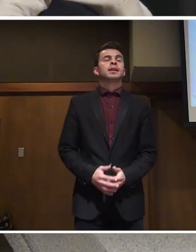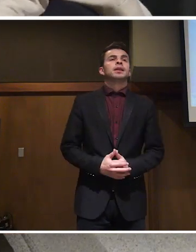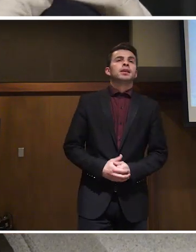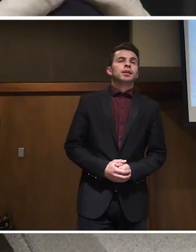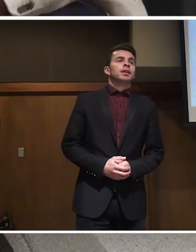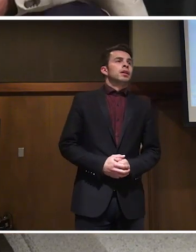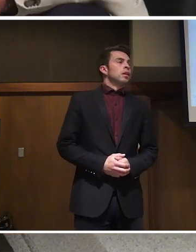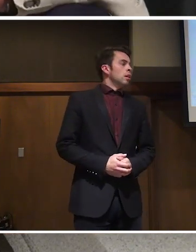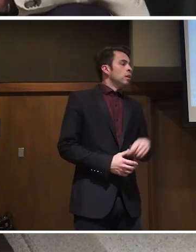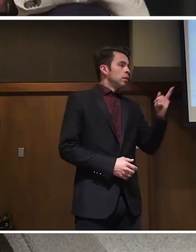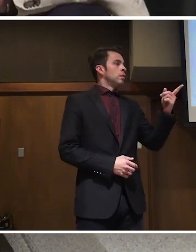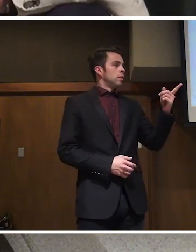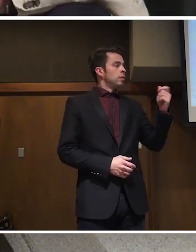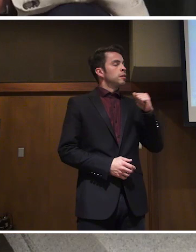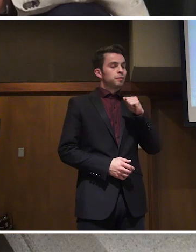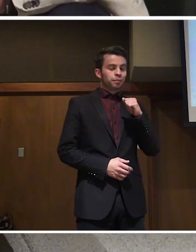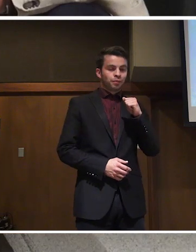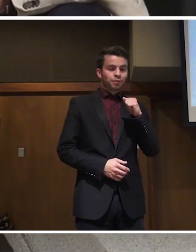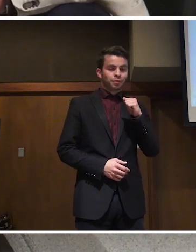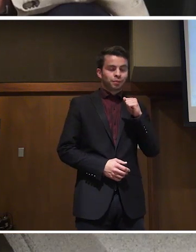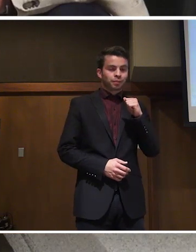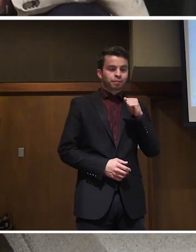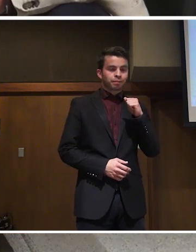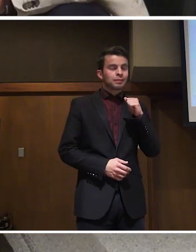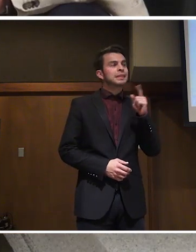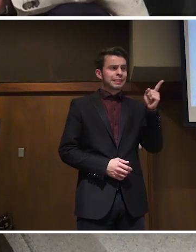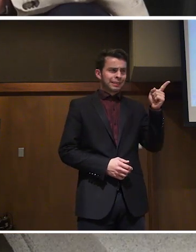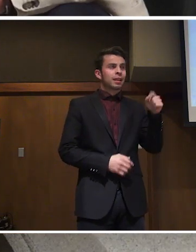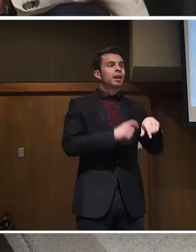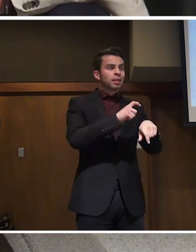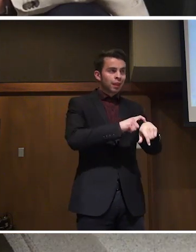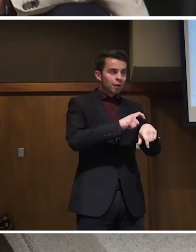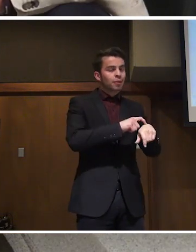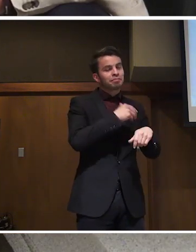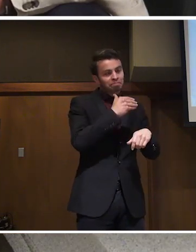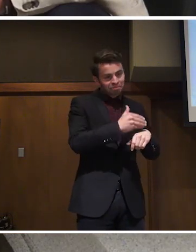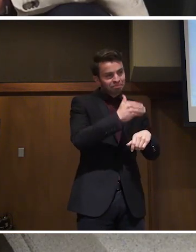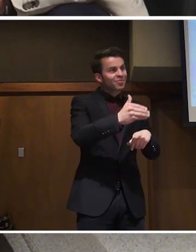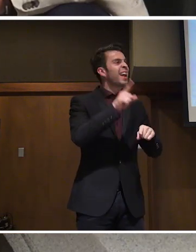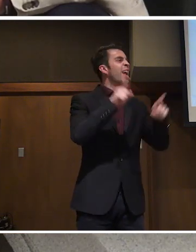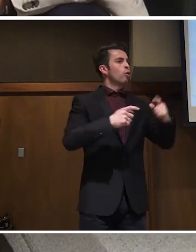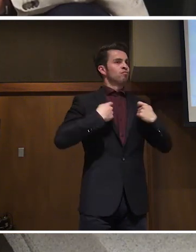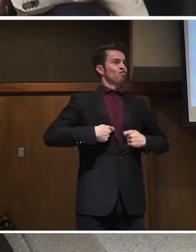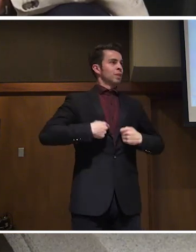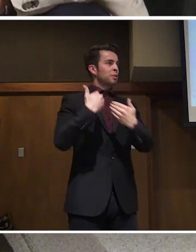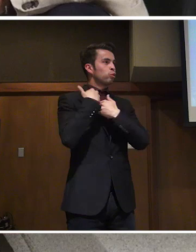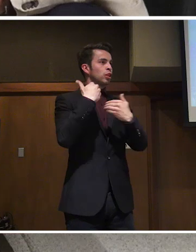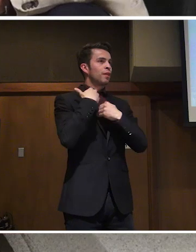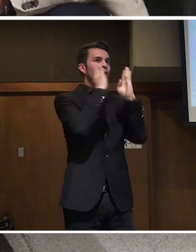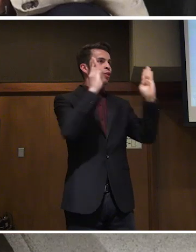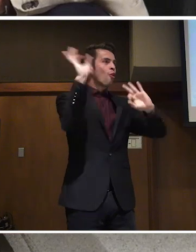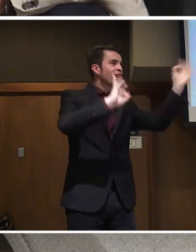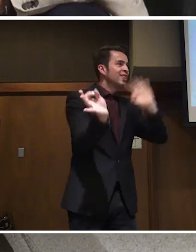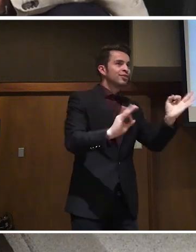yo creo que esta es una conciencia que desafortunadamente tomó mucho tiempo para que la tuvieran los bibliotecarios y los funcionarios públicos,